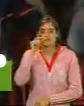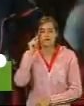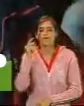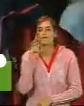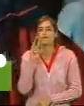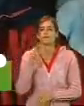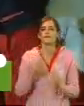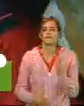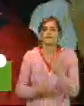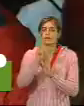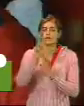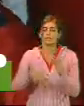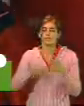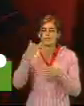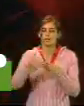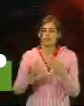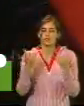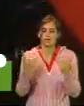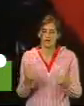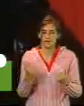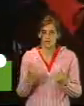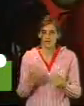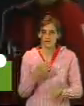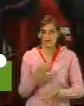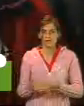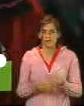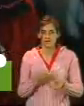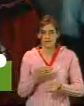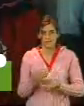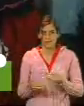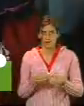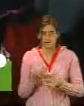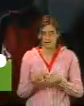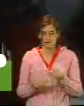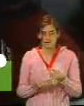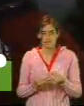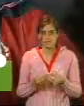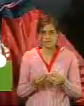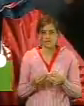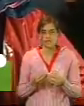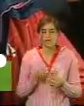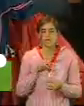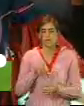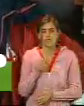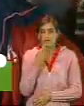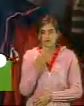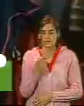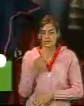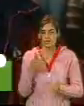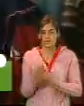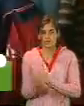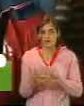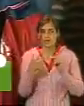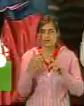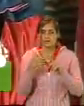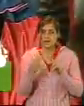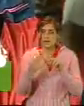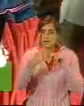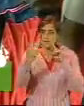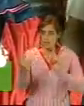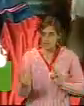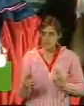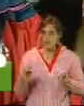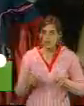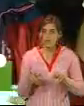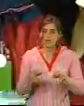para ver el desarrollo de los proyectos que en este momento se están desarrollando. En eso hacíamos mención que es el tercer puente